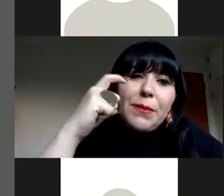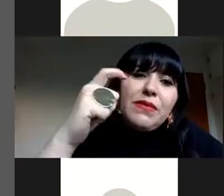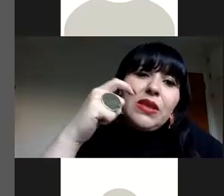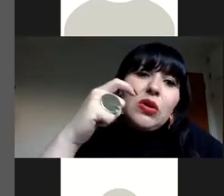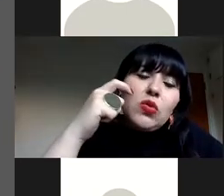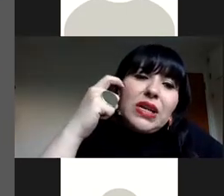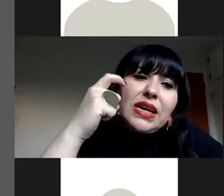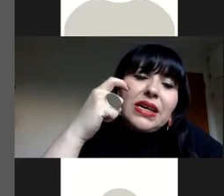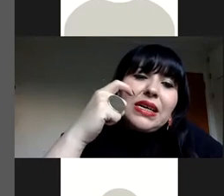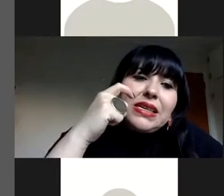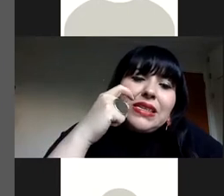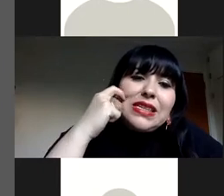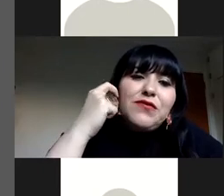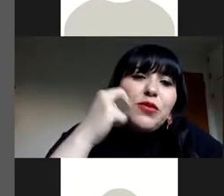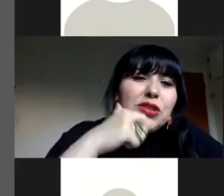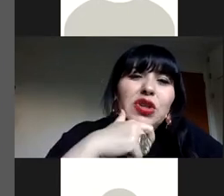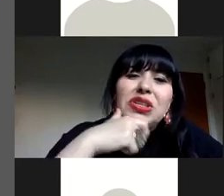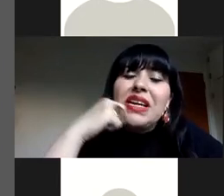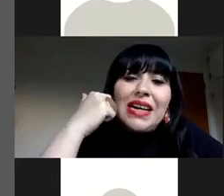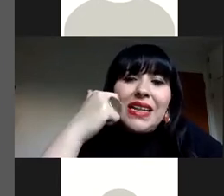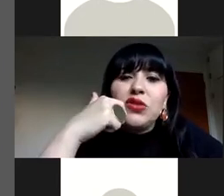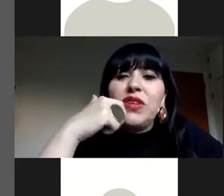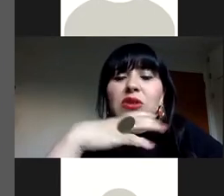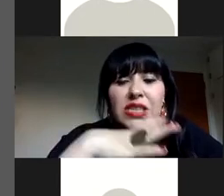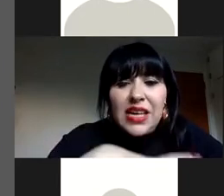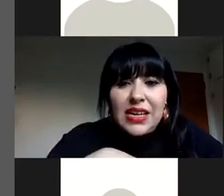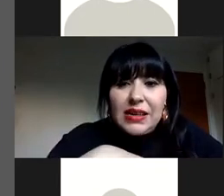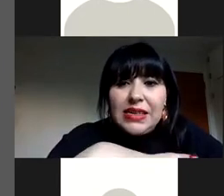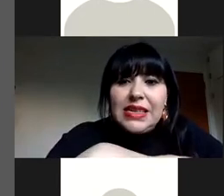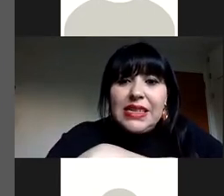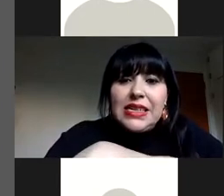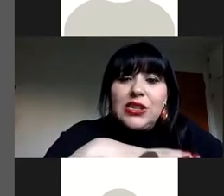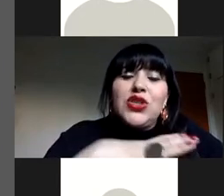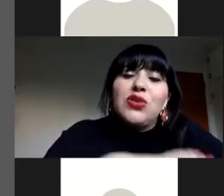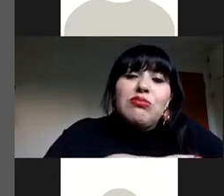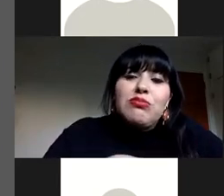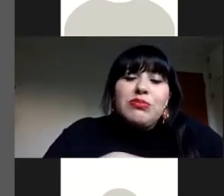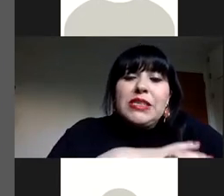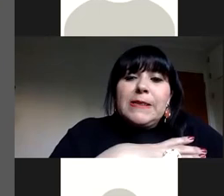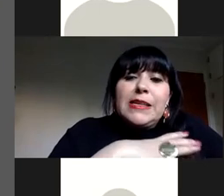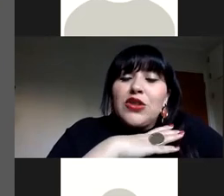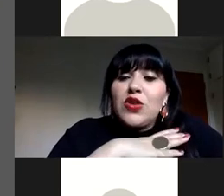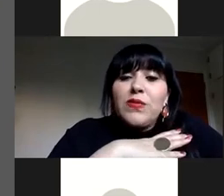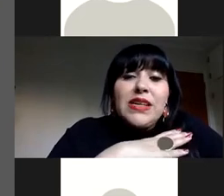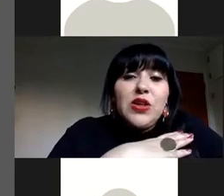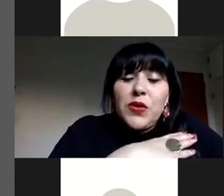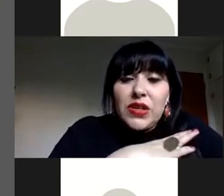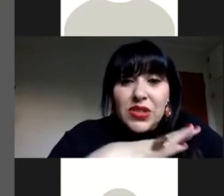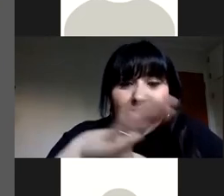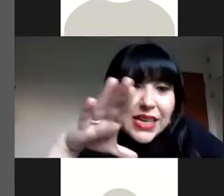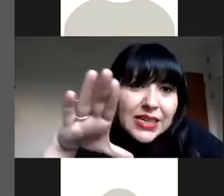han vivido una transformación radical de su vida cotidiana. Yo, en todos mis